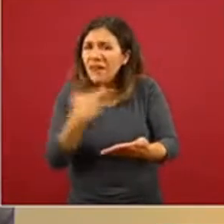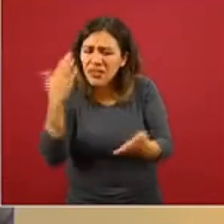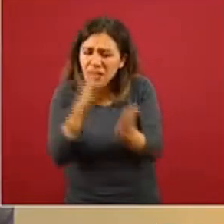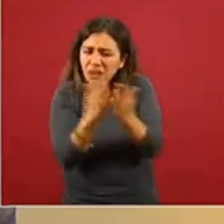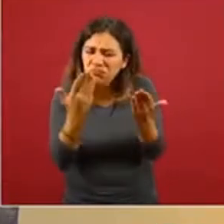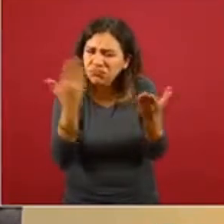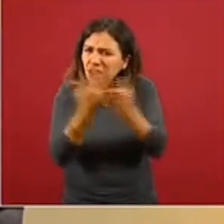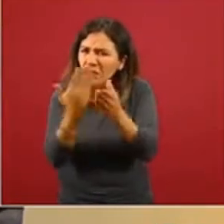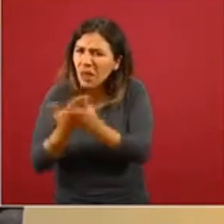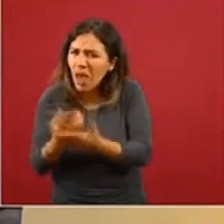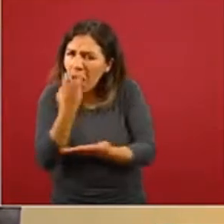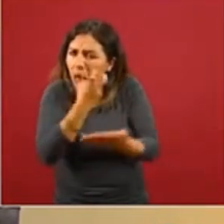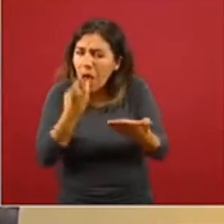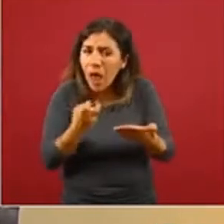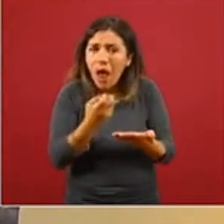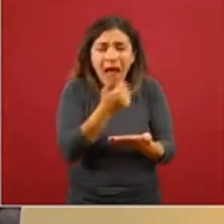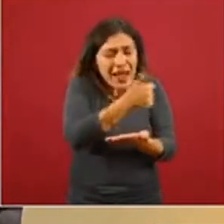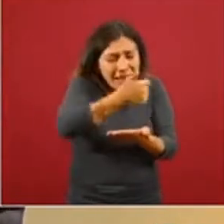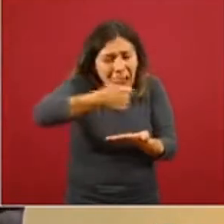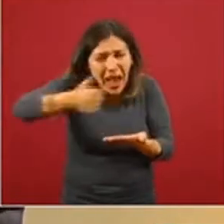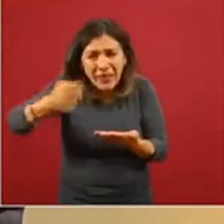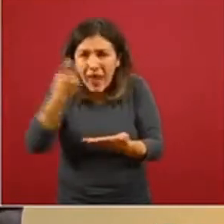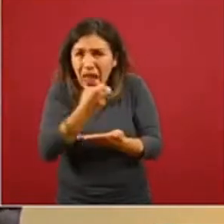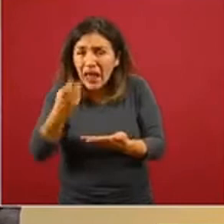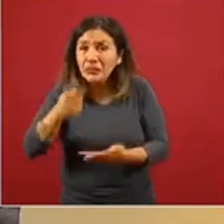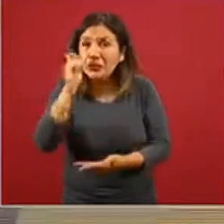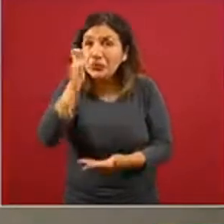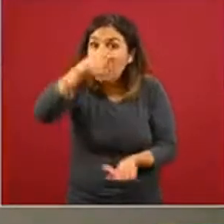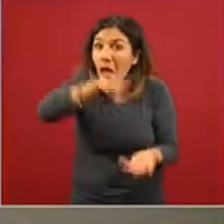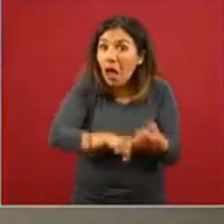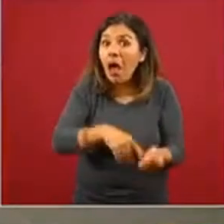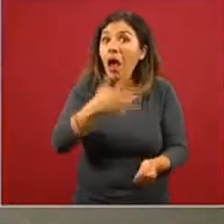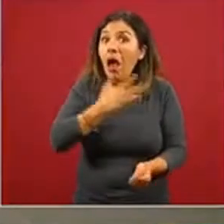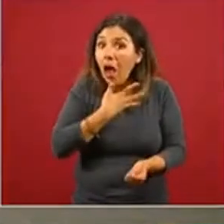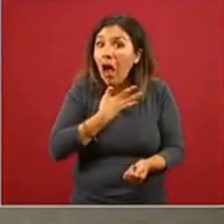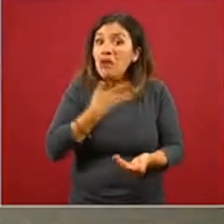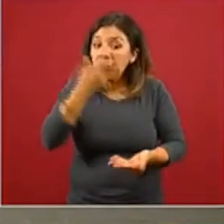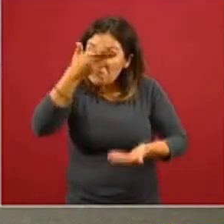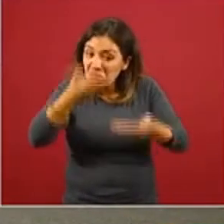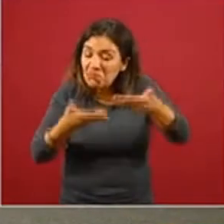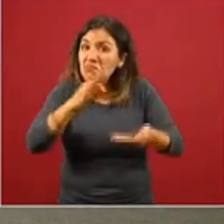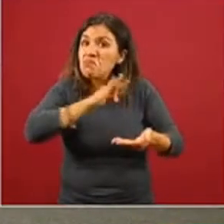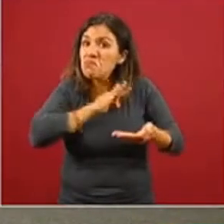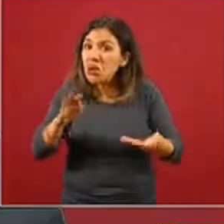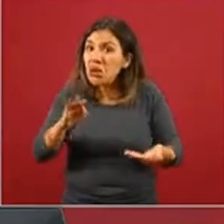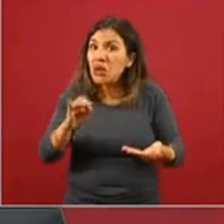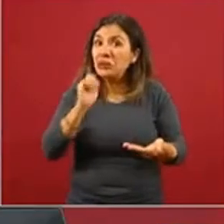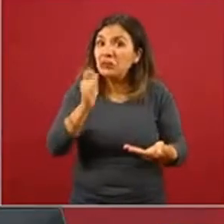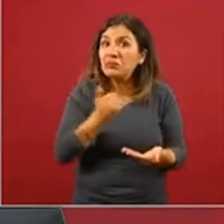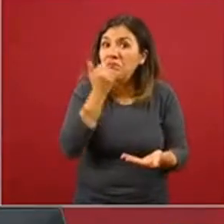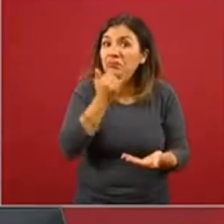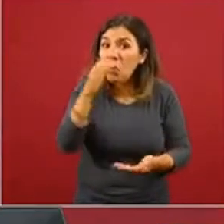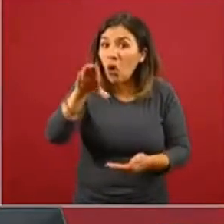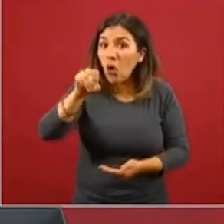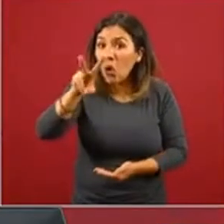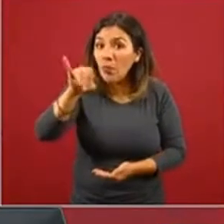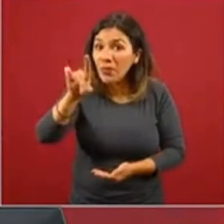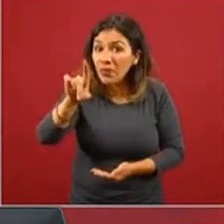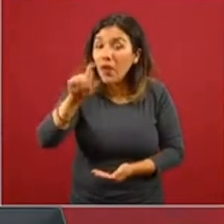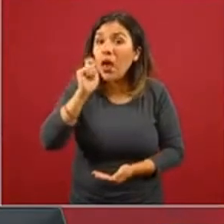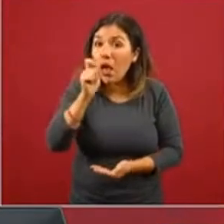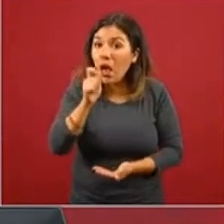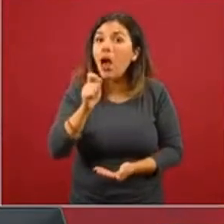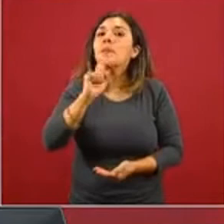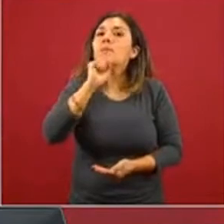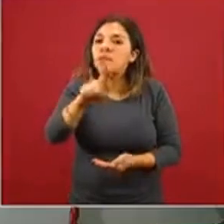clínicos y todos y cada uno de los que resulten compatibles con ser una muerte por COVID van a entrar